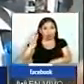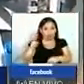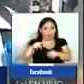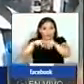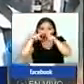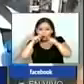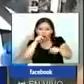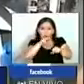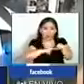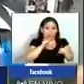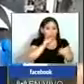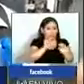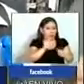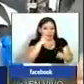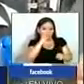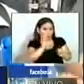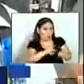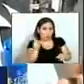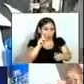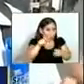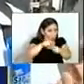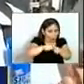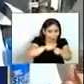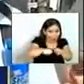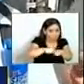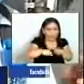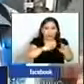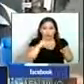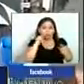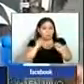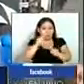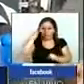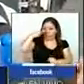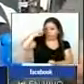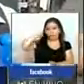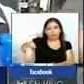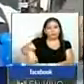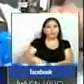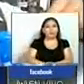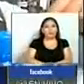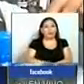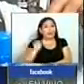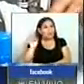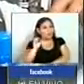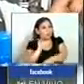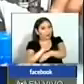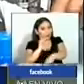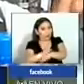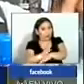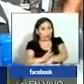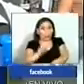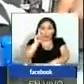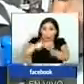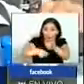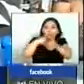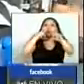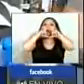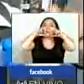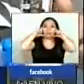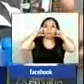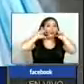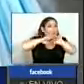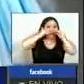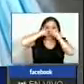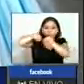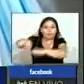Esta es descartable Esta no se lava Esta es descartable Esta mascarilla Esta es recomendable Que la descarten Una vez La use una vez Y ya la